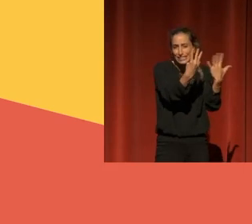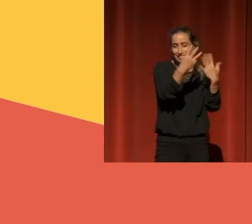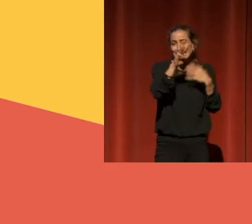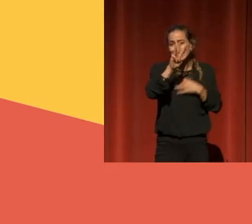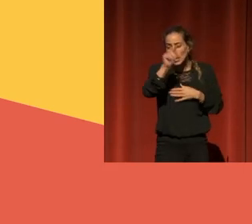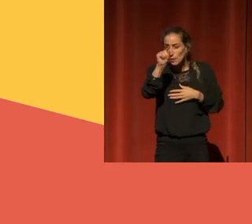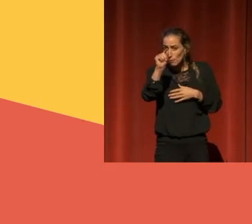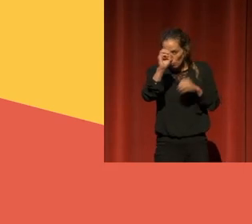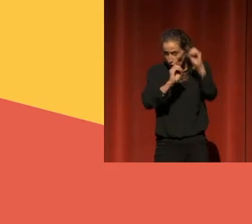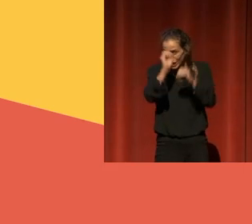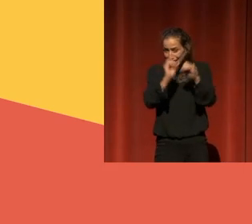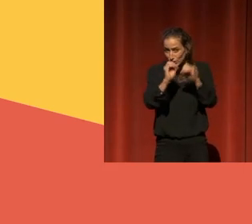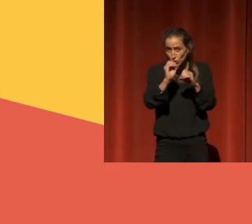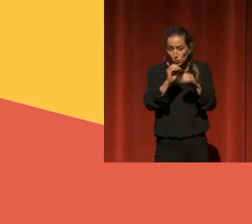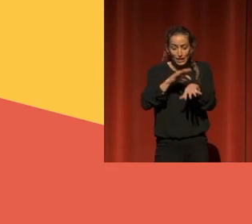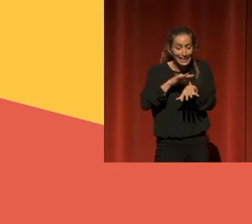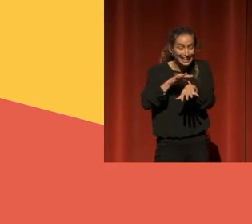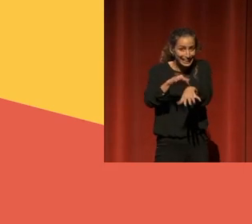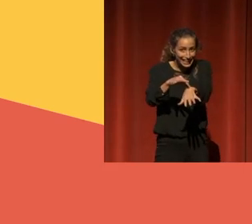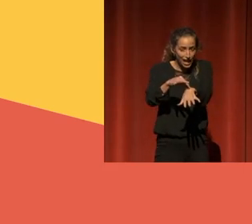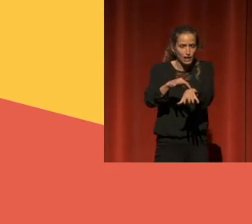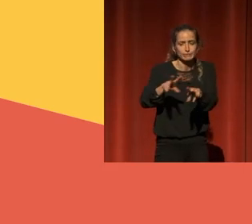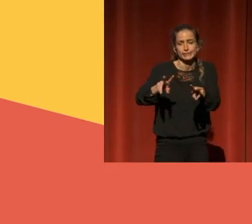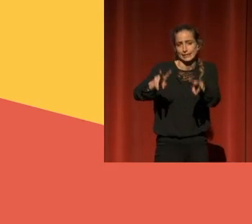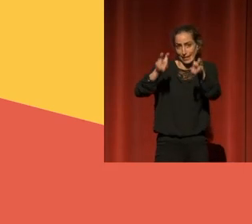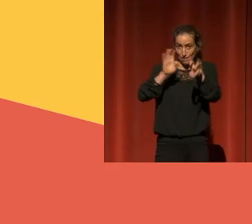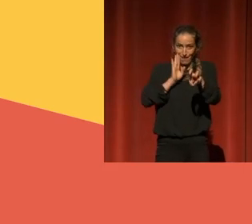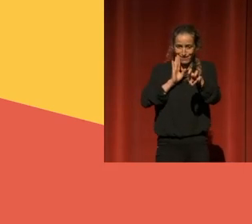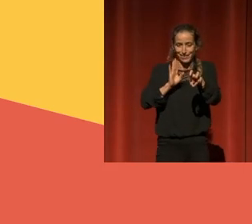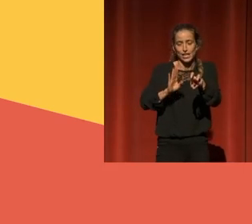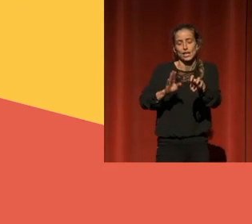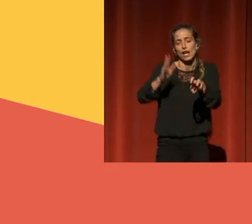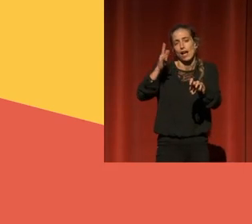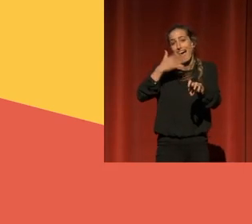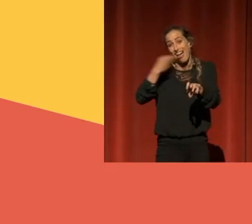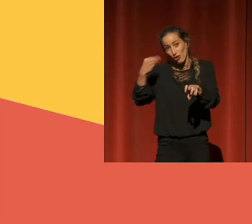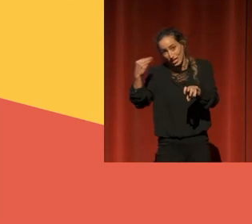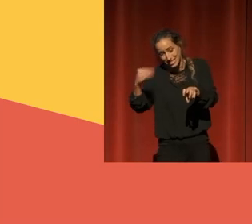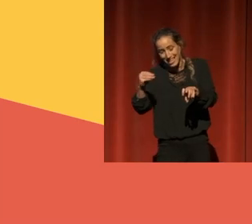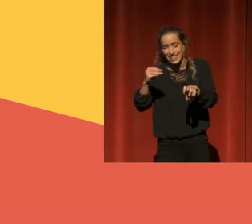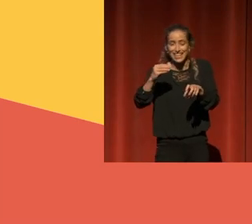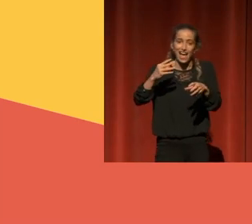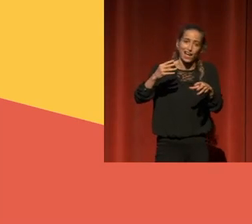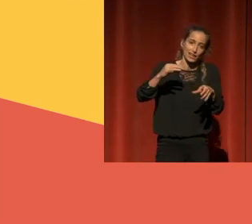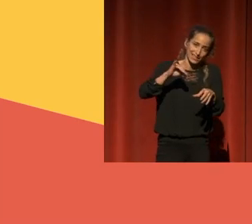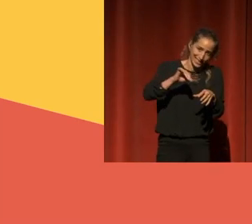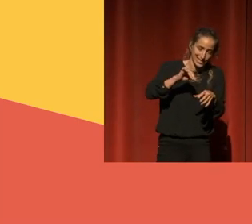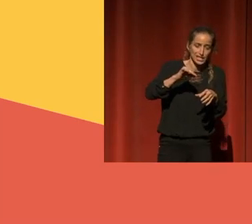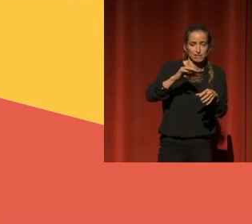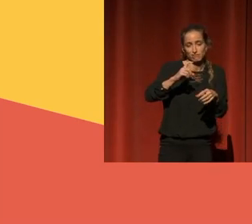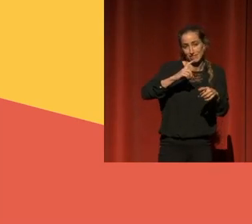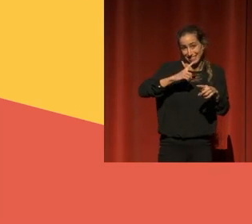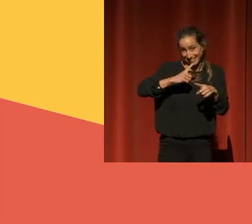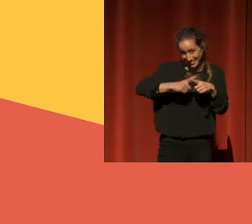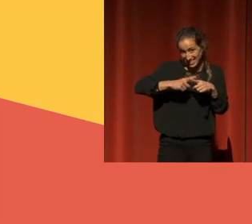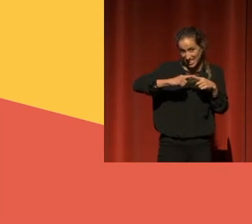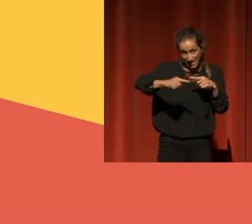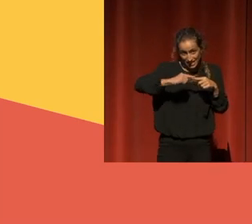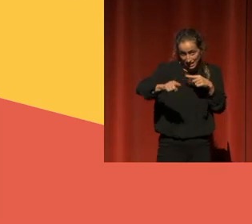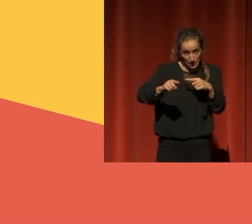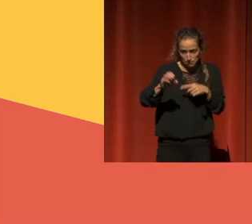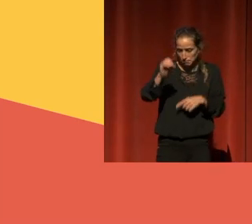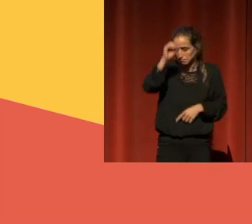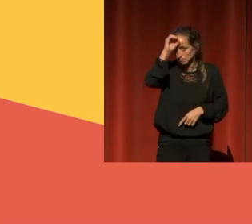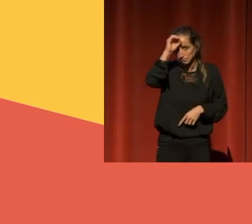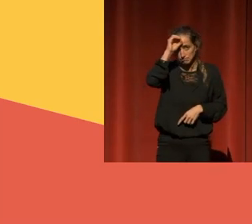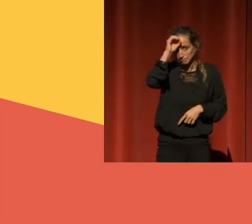en un principio sobre adolescencia y sexting ni ninguna otra y el